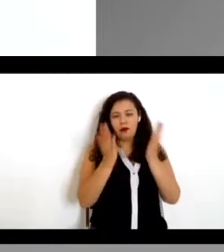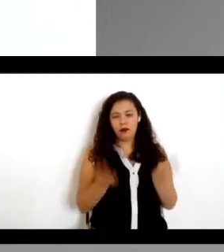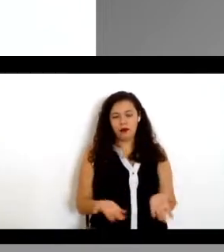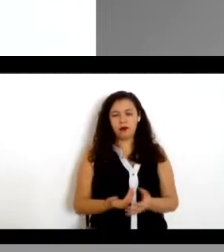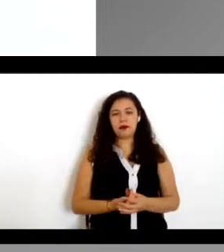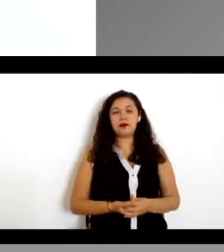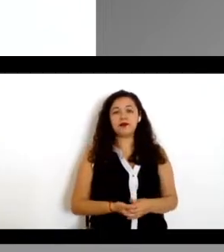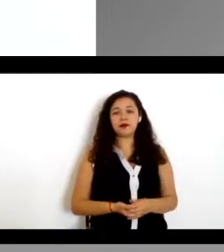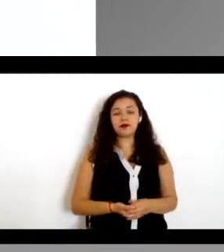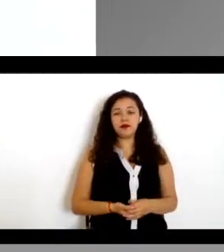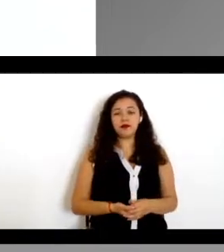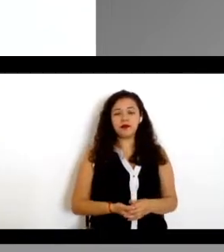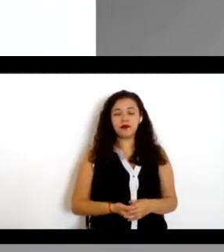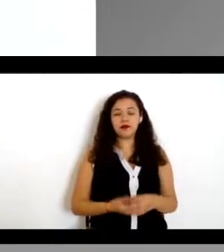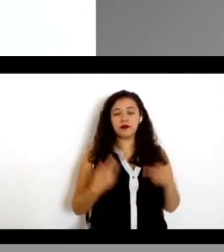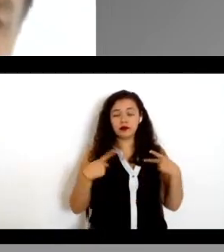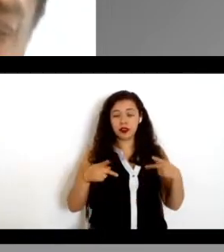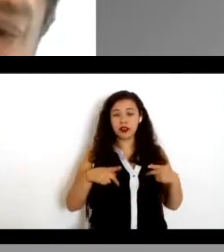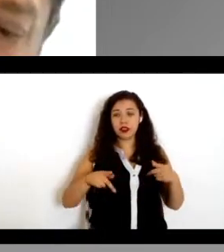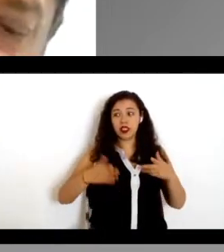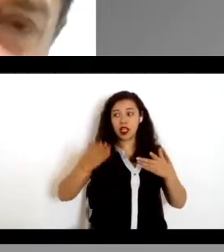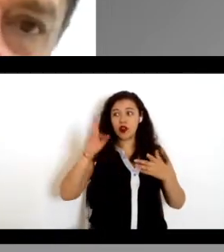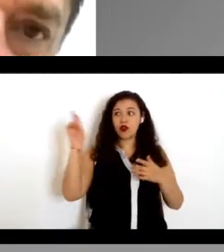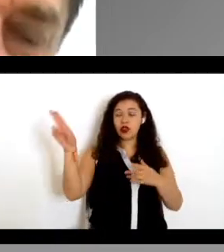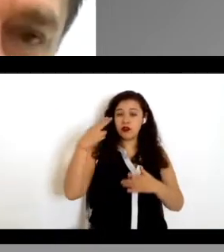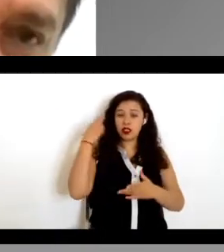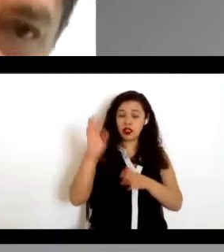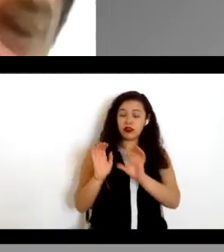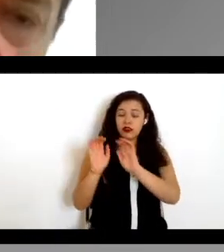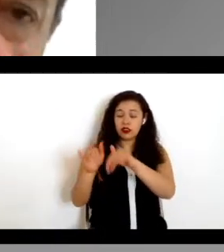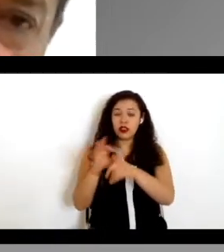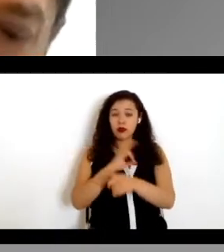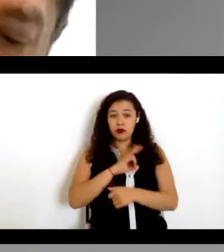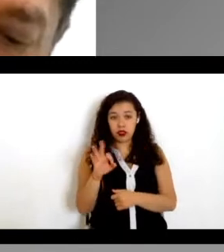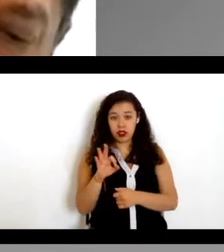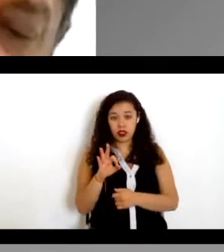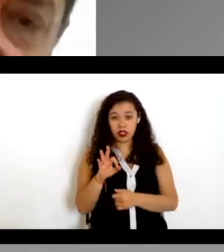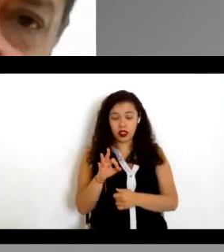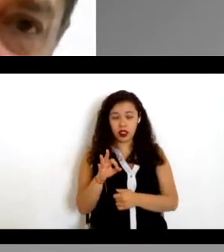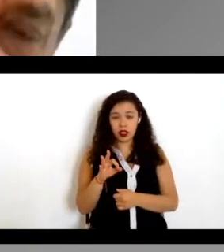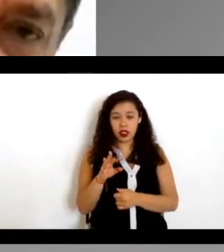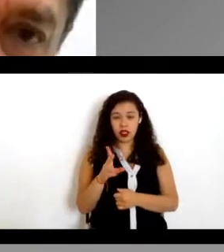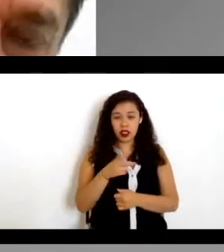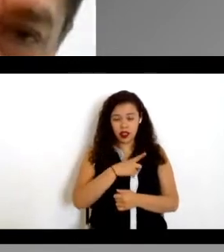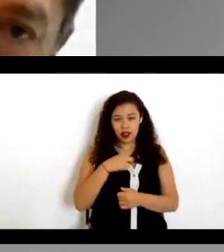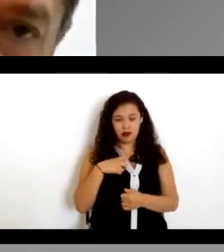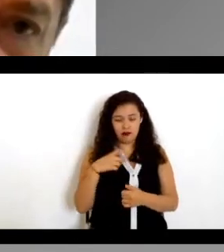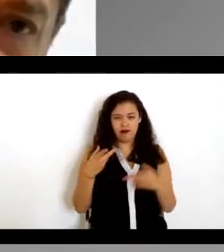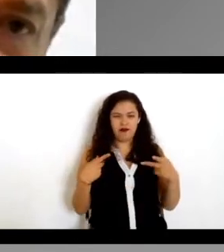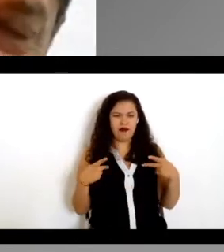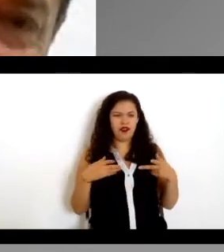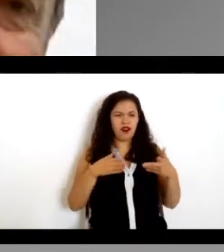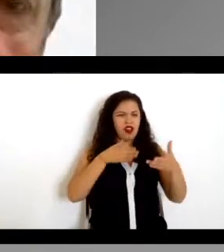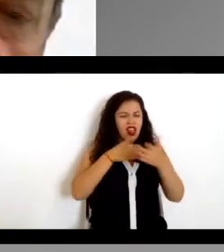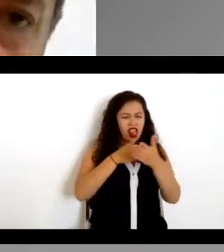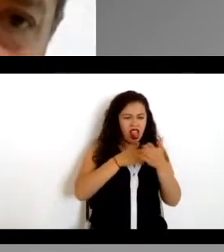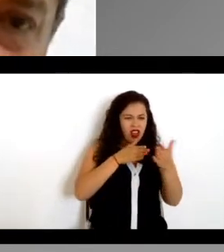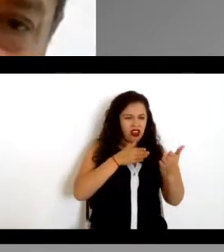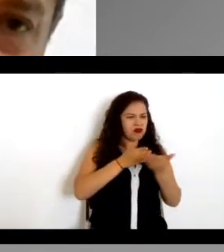punto de la educación superior es importante cruzar y romper barreras sociales,